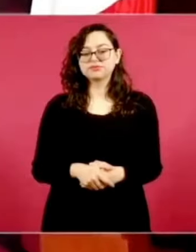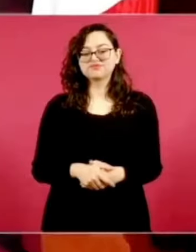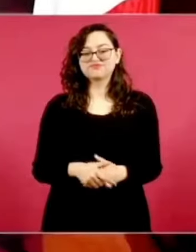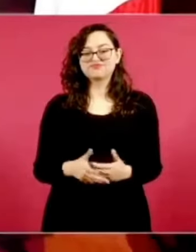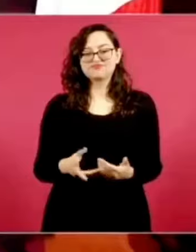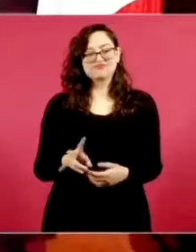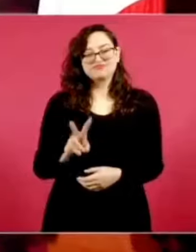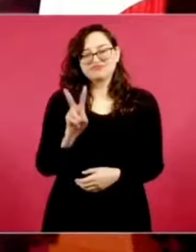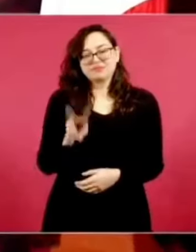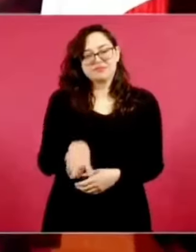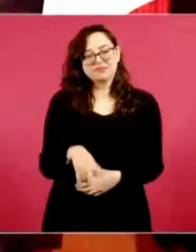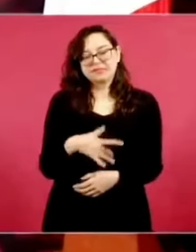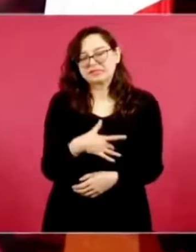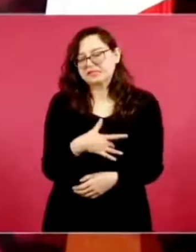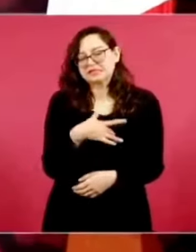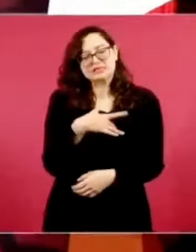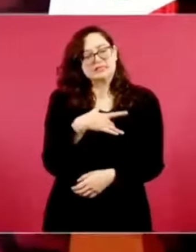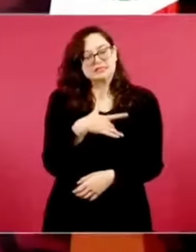ternura